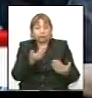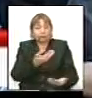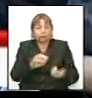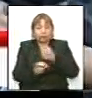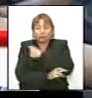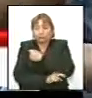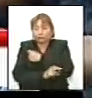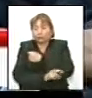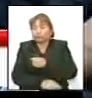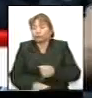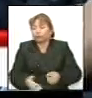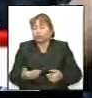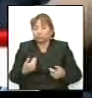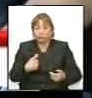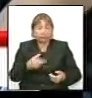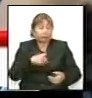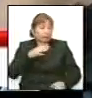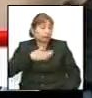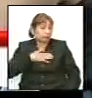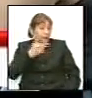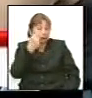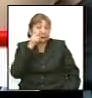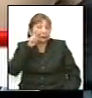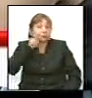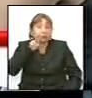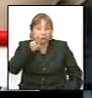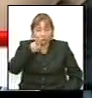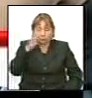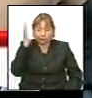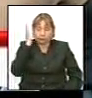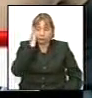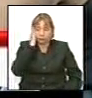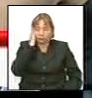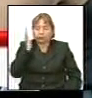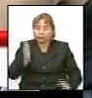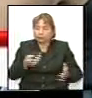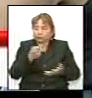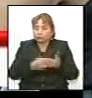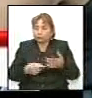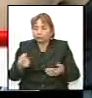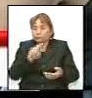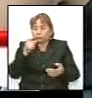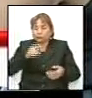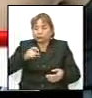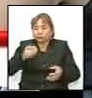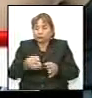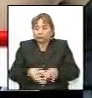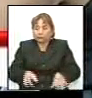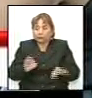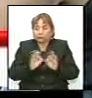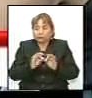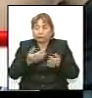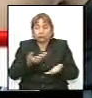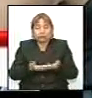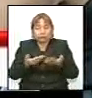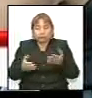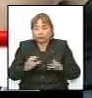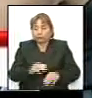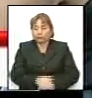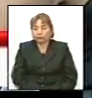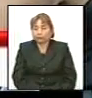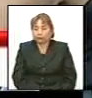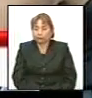la planeta del punto de vista de la planificación es muy importante pero no necesariamente para que sea vinculante sino para que sea de alguna forma orientativa